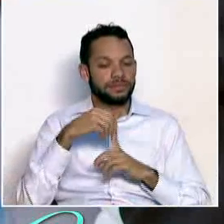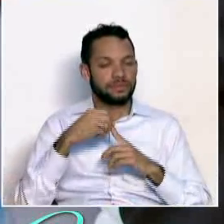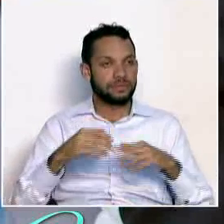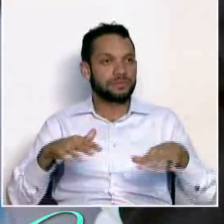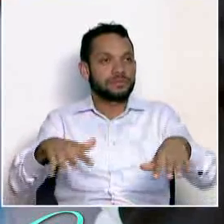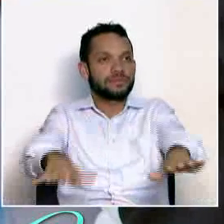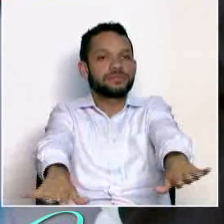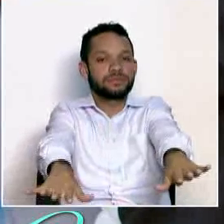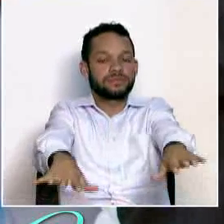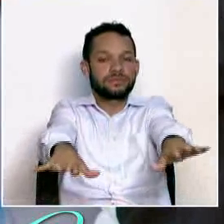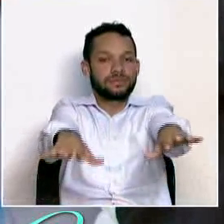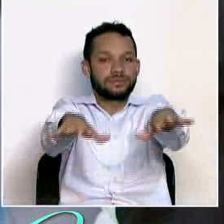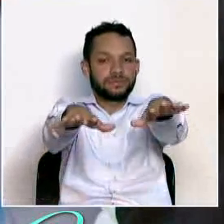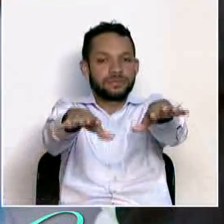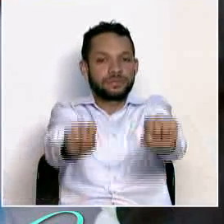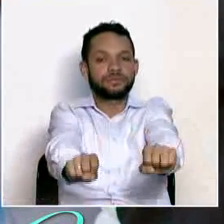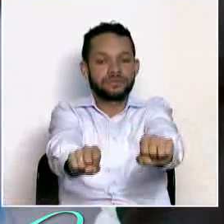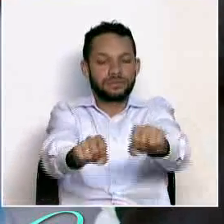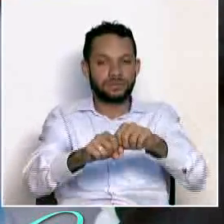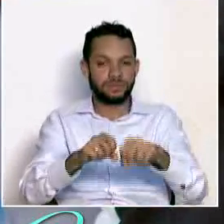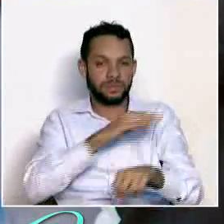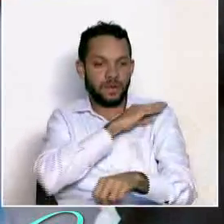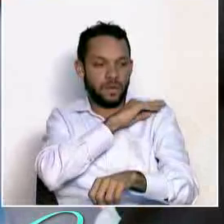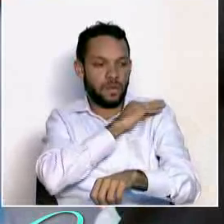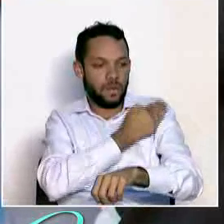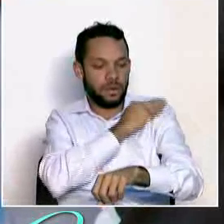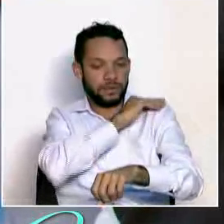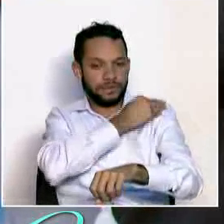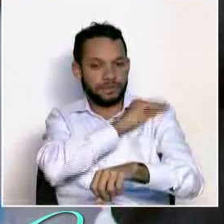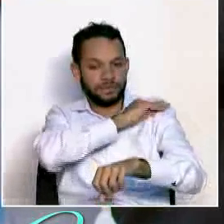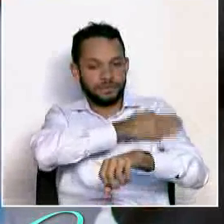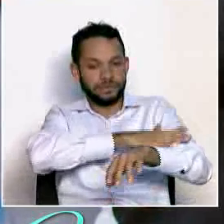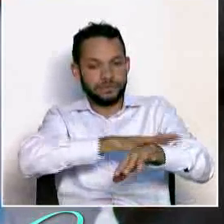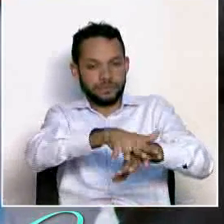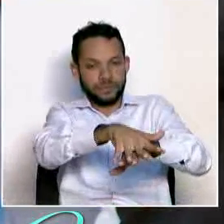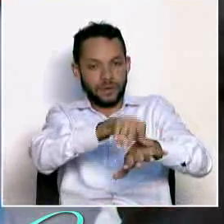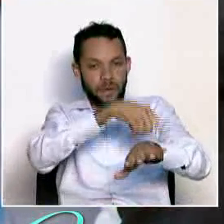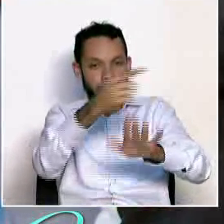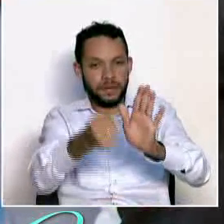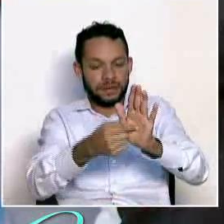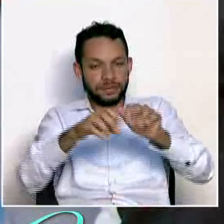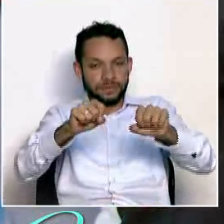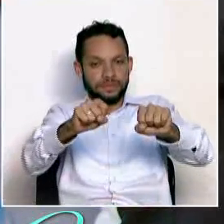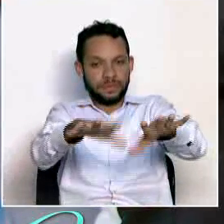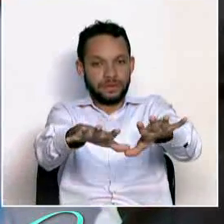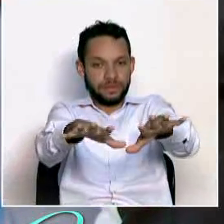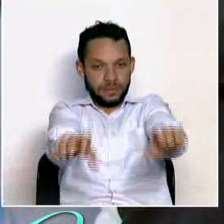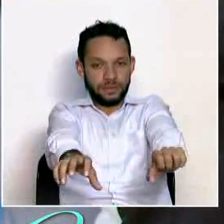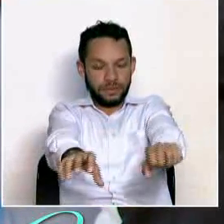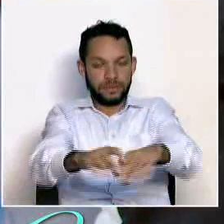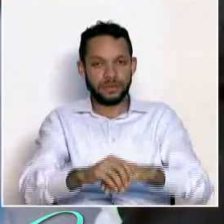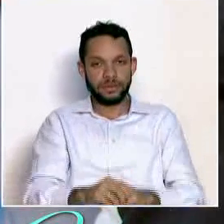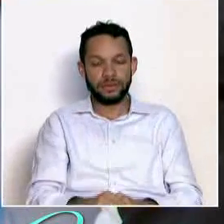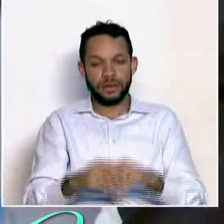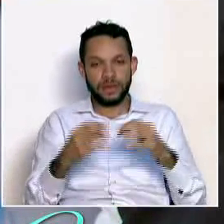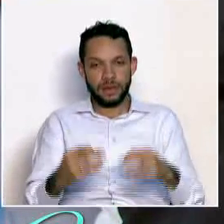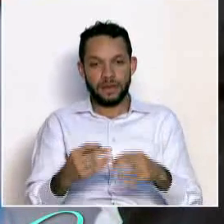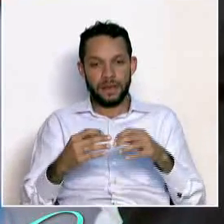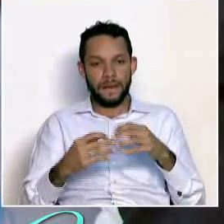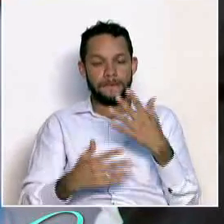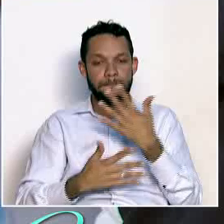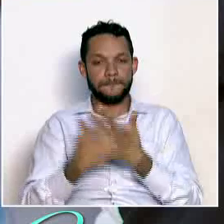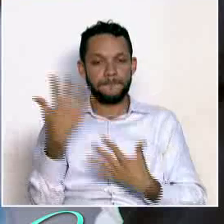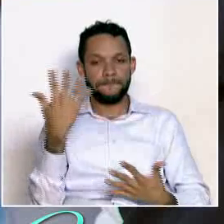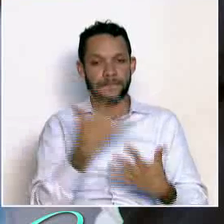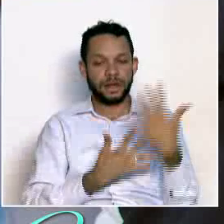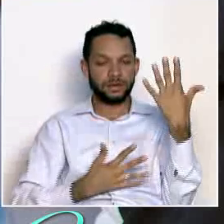brazo derecho, desde el hombro hasta la punta de los dedos de la mano. A la voz de 5, tu brazo quedará